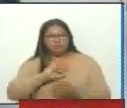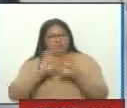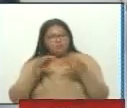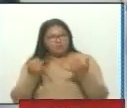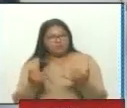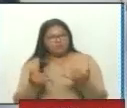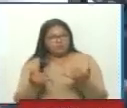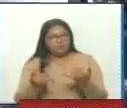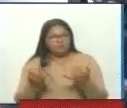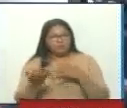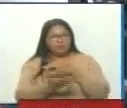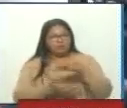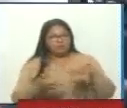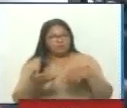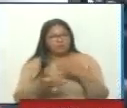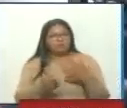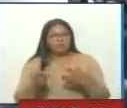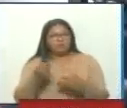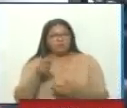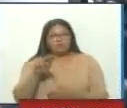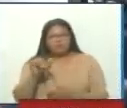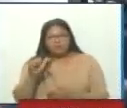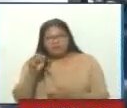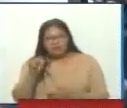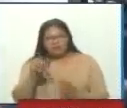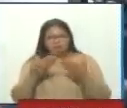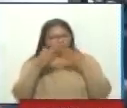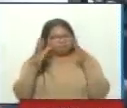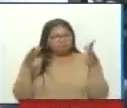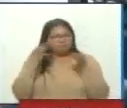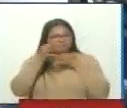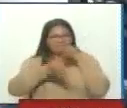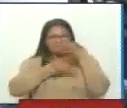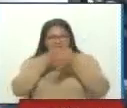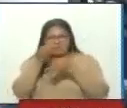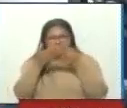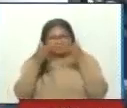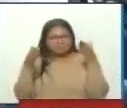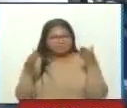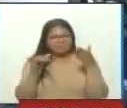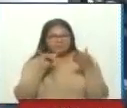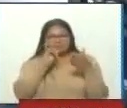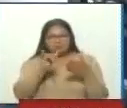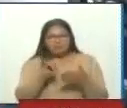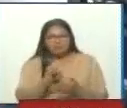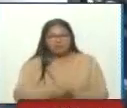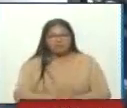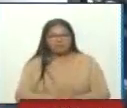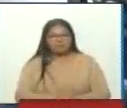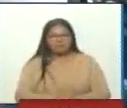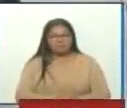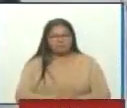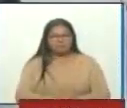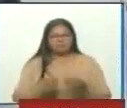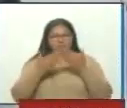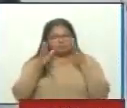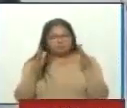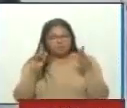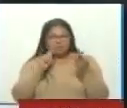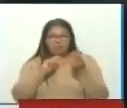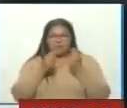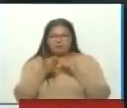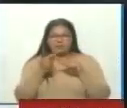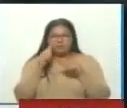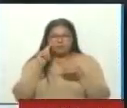con la Guayana es Esequiba. Entonces hay que explicar ampliamente, hay que informar, hay que democratizar la información. Hay que convertirse